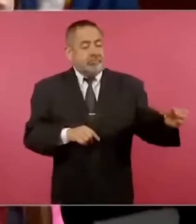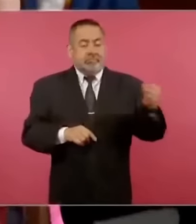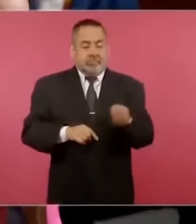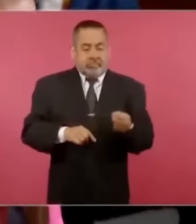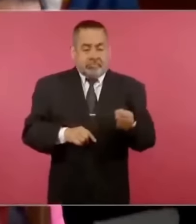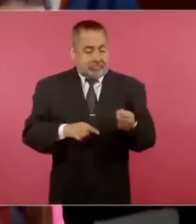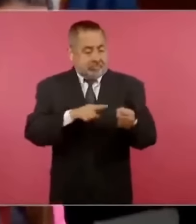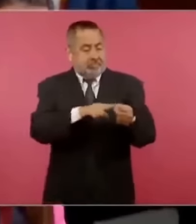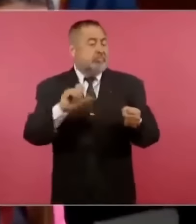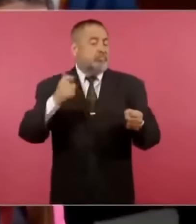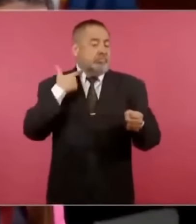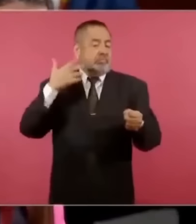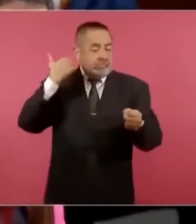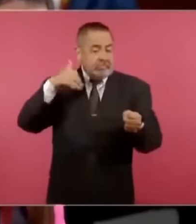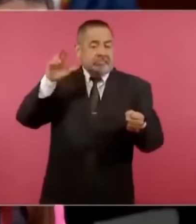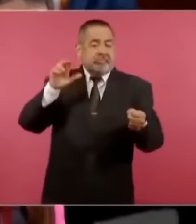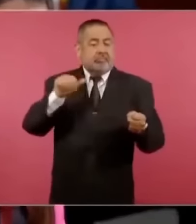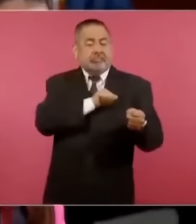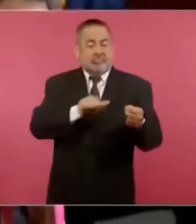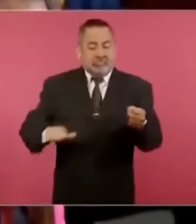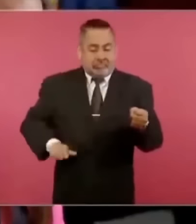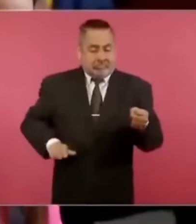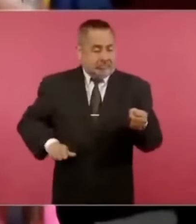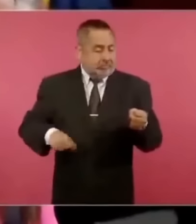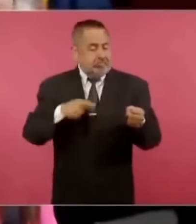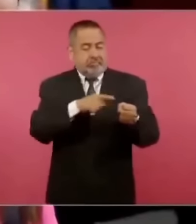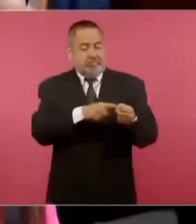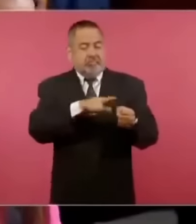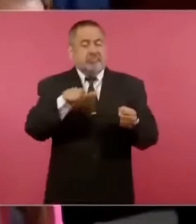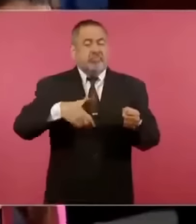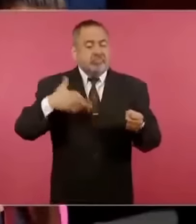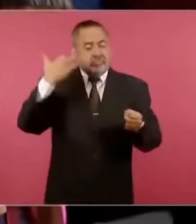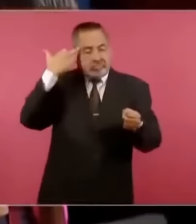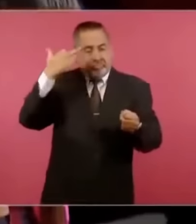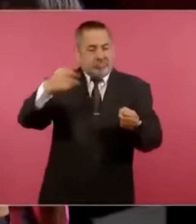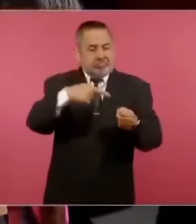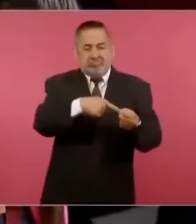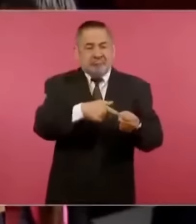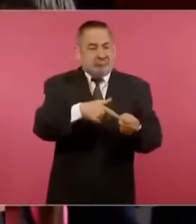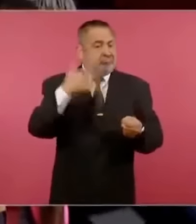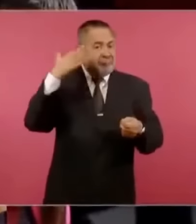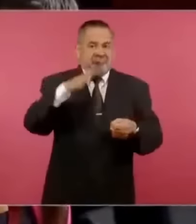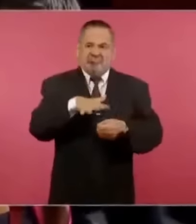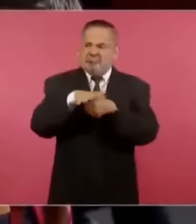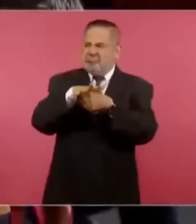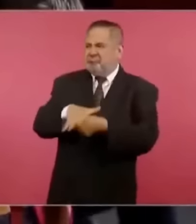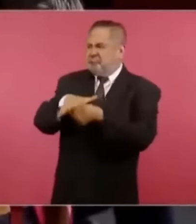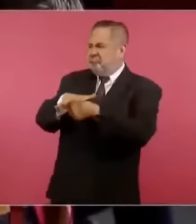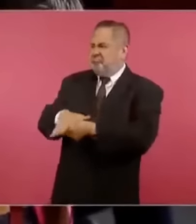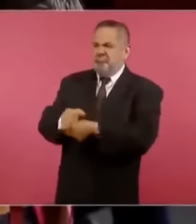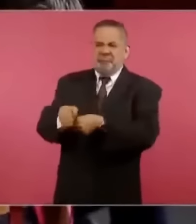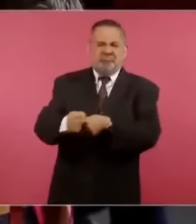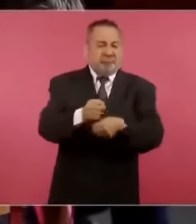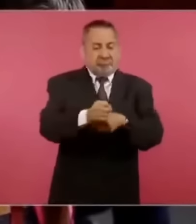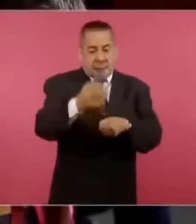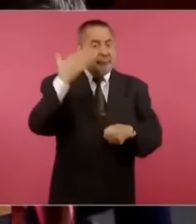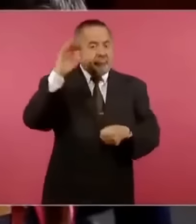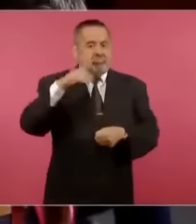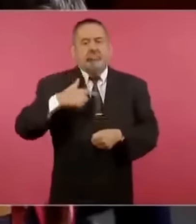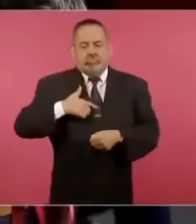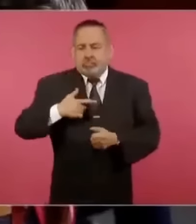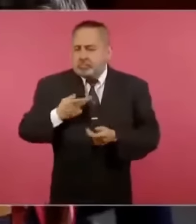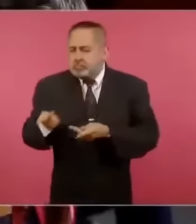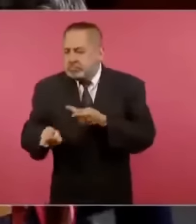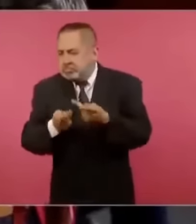que ya fue alcaldesa y que tuvo un periodo del más represor que se haya visto en la historia de Sonora. Esto porque yo ya hice una